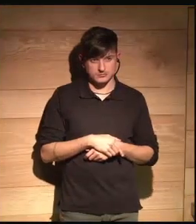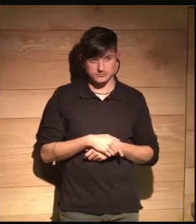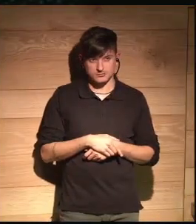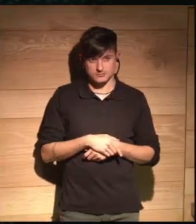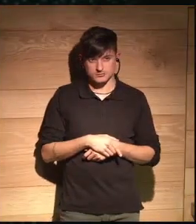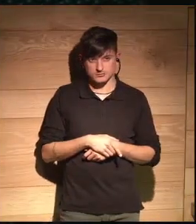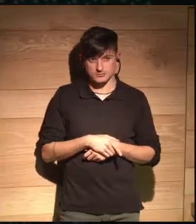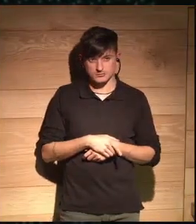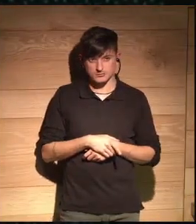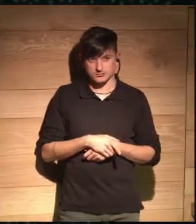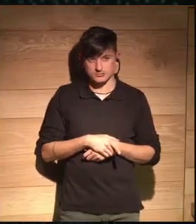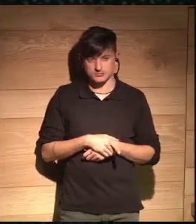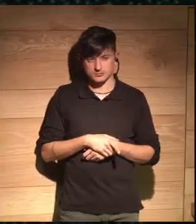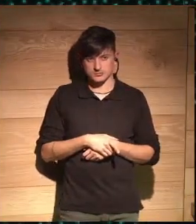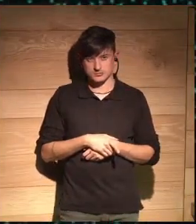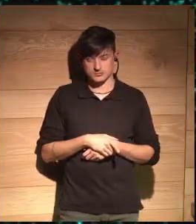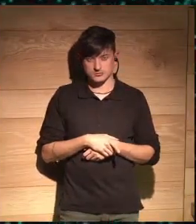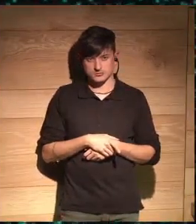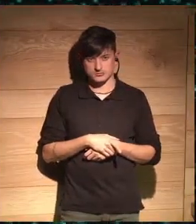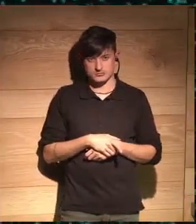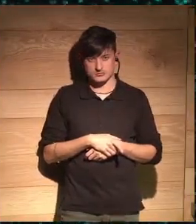entre el año